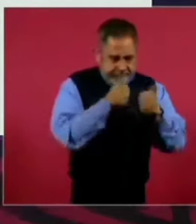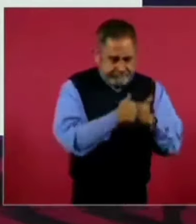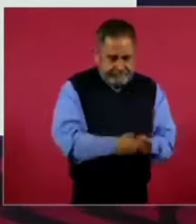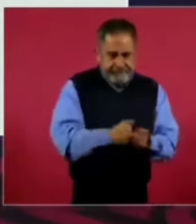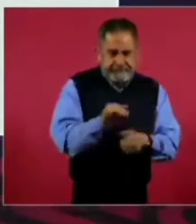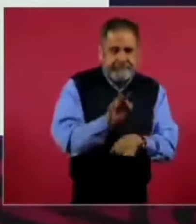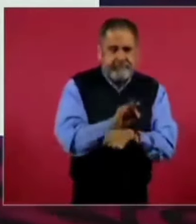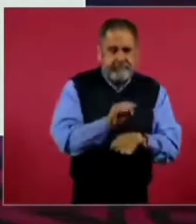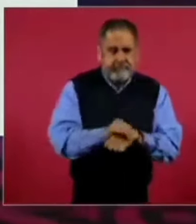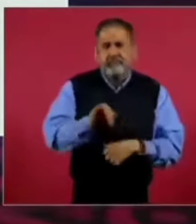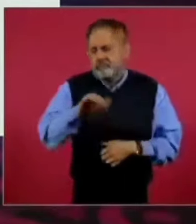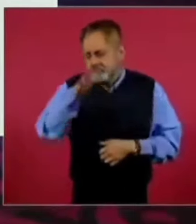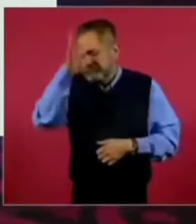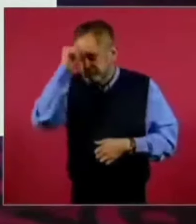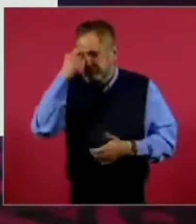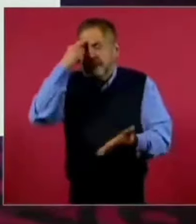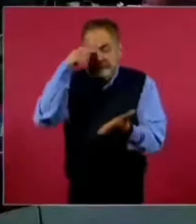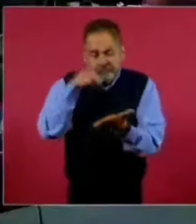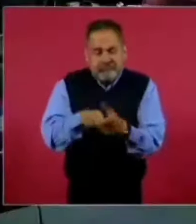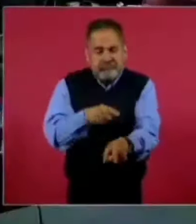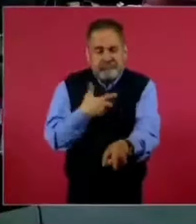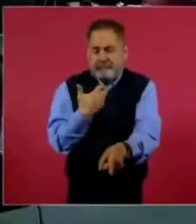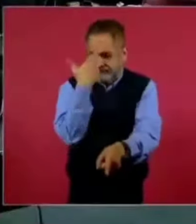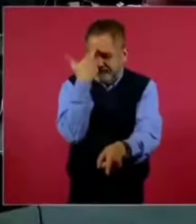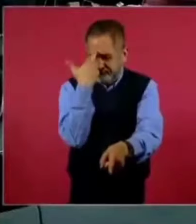con el testimonio creíble